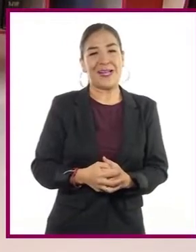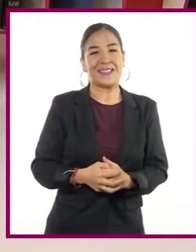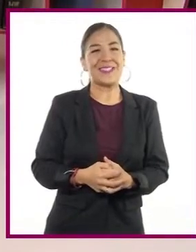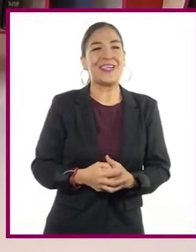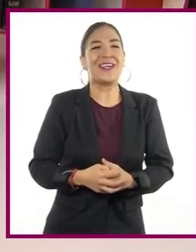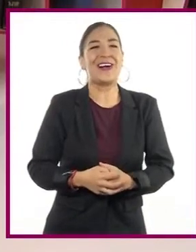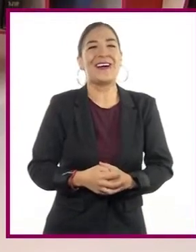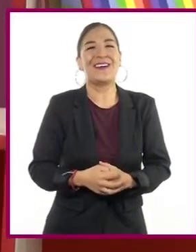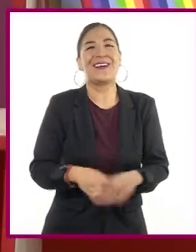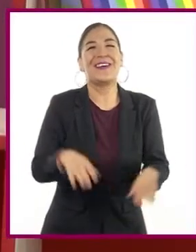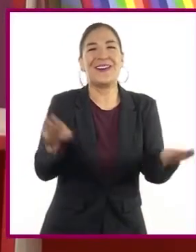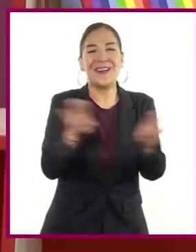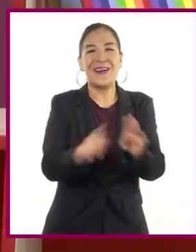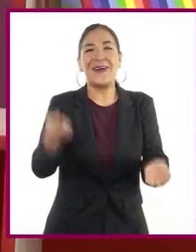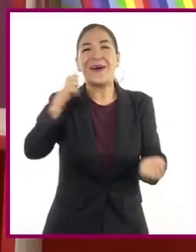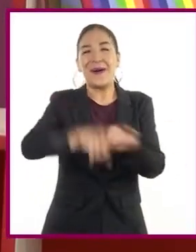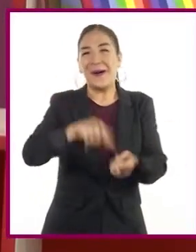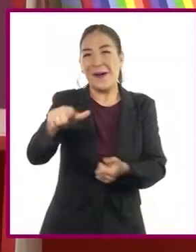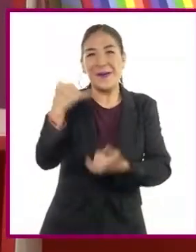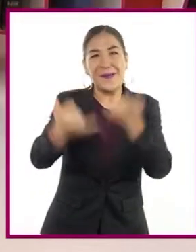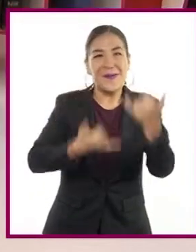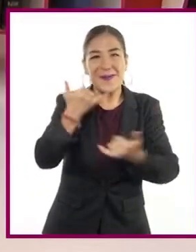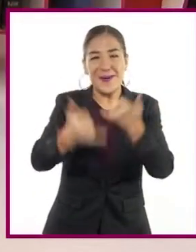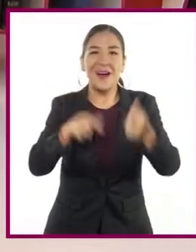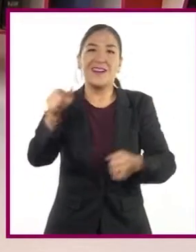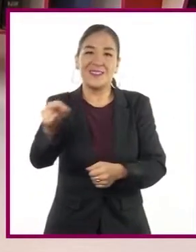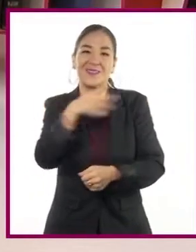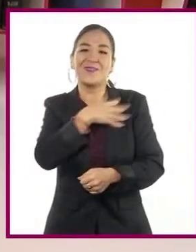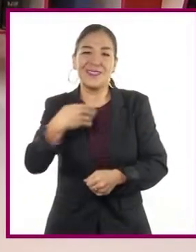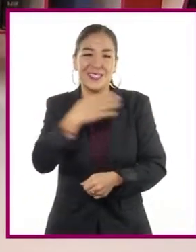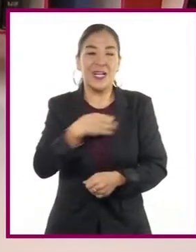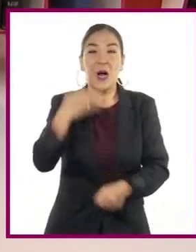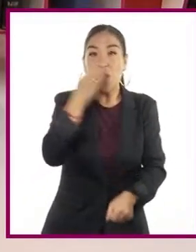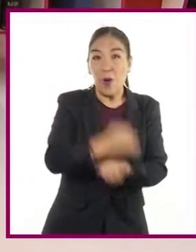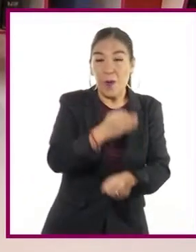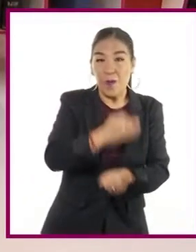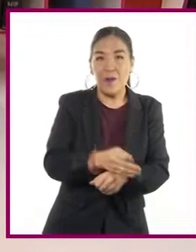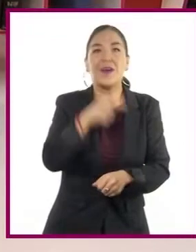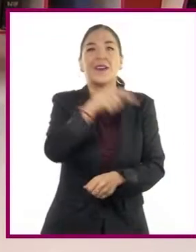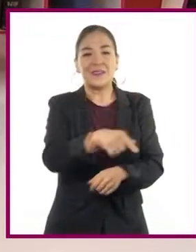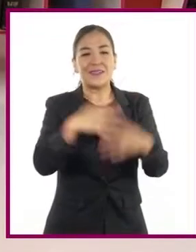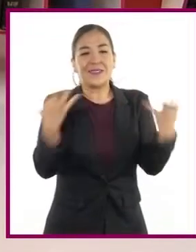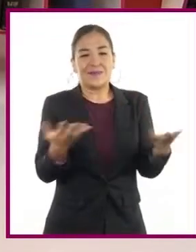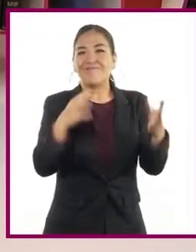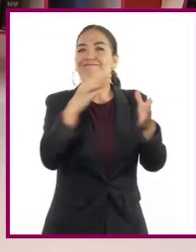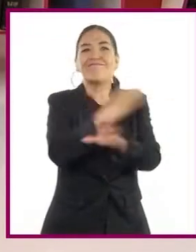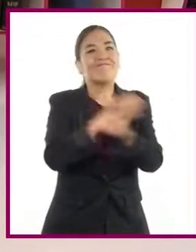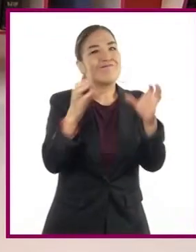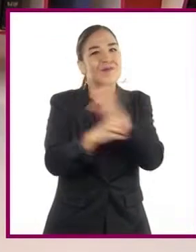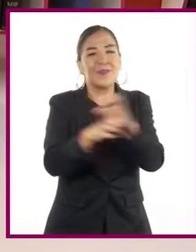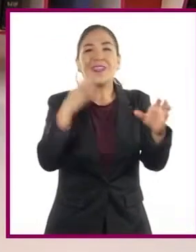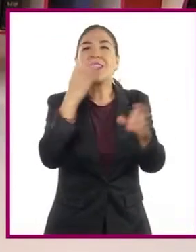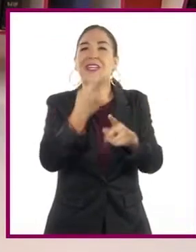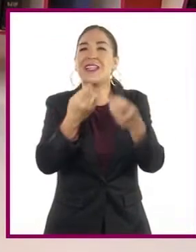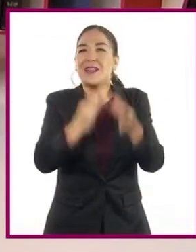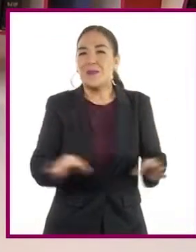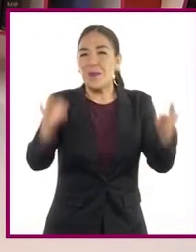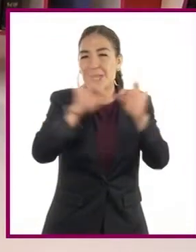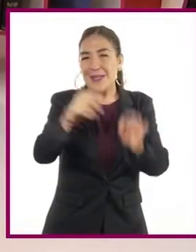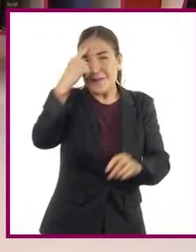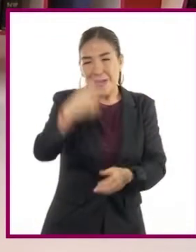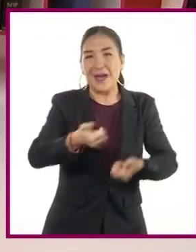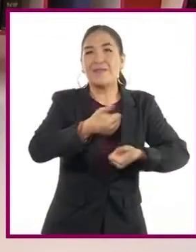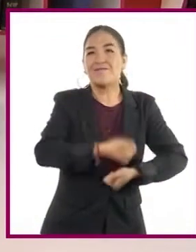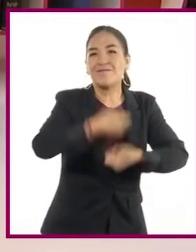Me sorprende que no hayas encontrado nada para tu hijo Elías, puesto que hoy en día el empaque es fundamental, sobre todo para la entrega